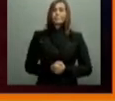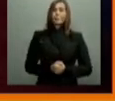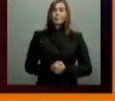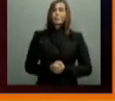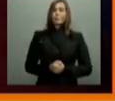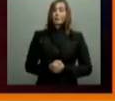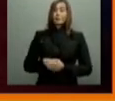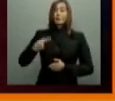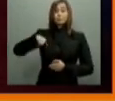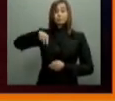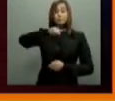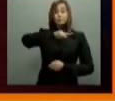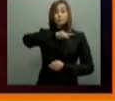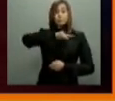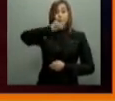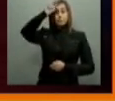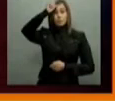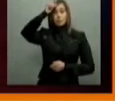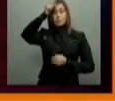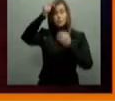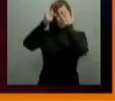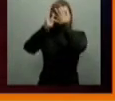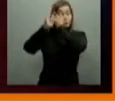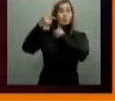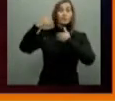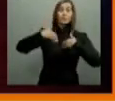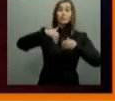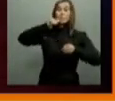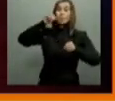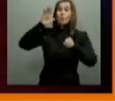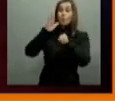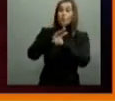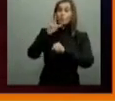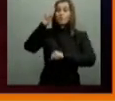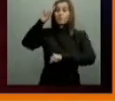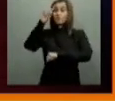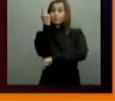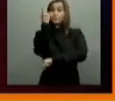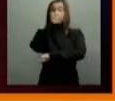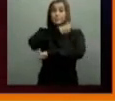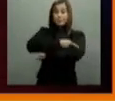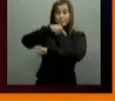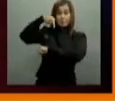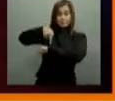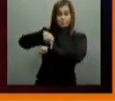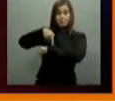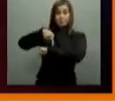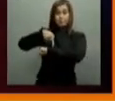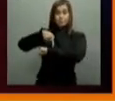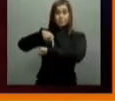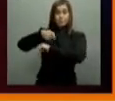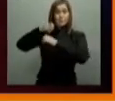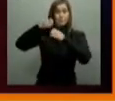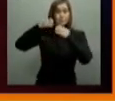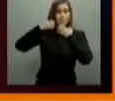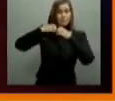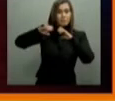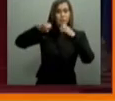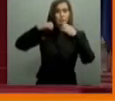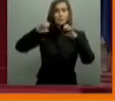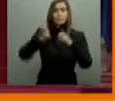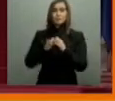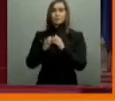digo que tome nota y que vaya analizando lo que dijo primero y el aceite se va dando cuenta con el accionar bueno si tengo que opinar sobre algunos puntos